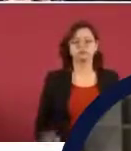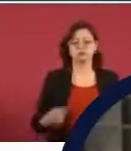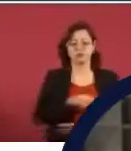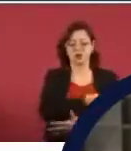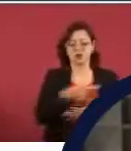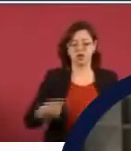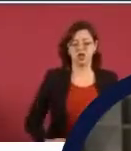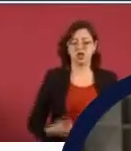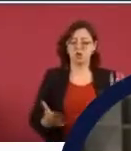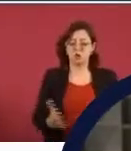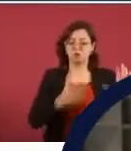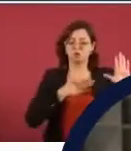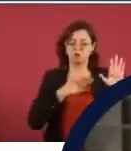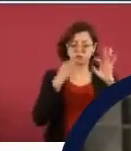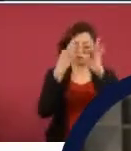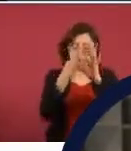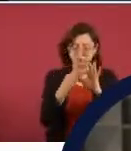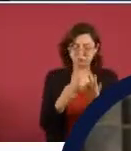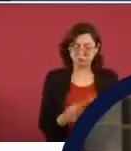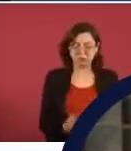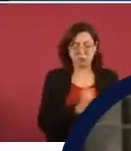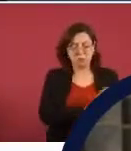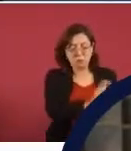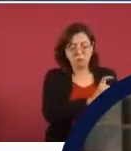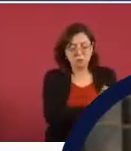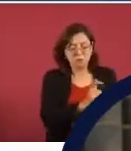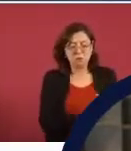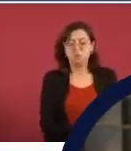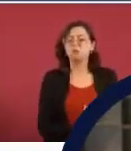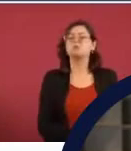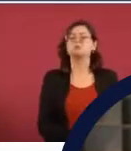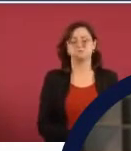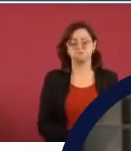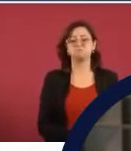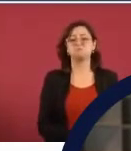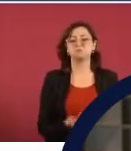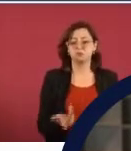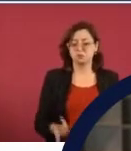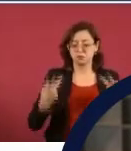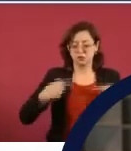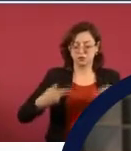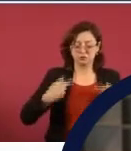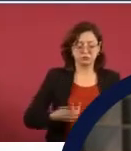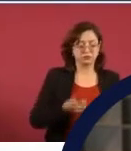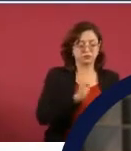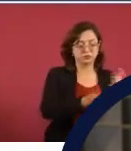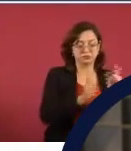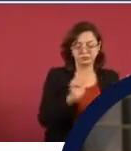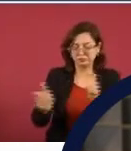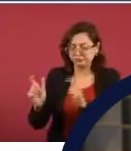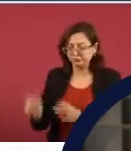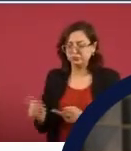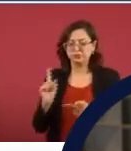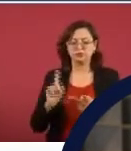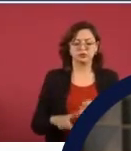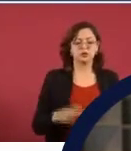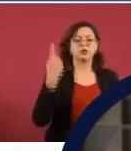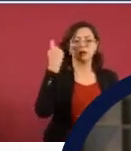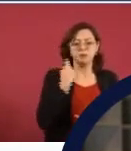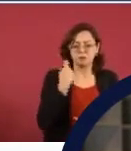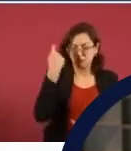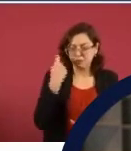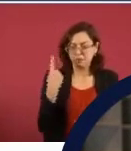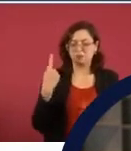no, supongo que no, ¿verdad? Que es más bien apegarnos cada vez más a la Constitución, y no de manera abierta decir, ah, pues